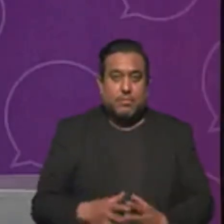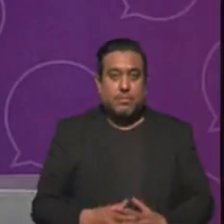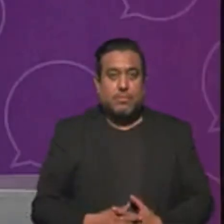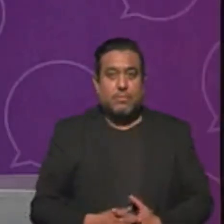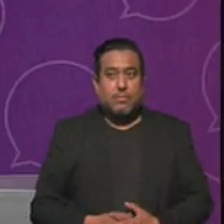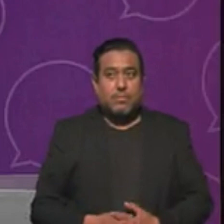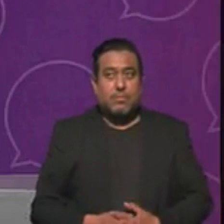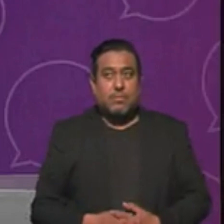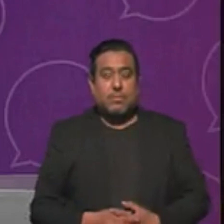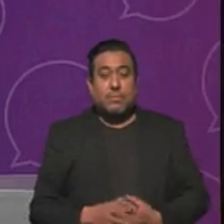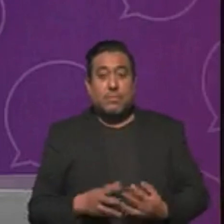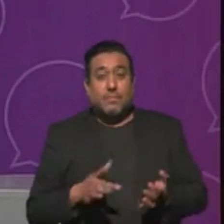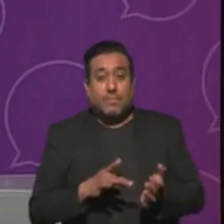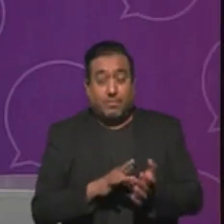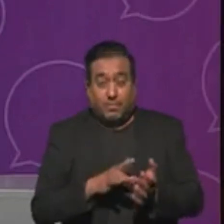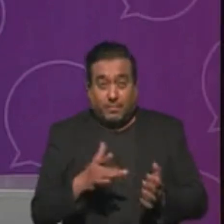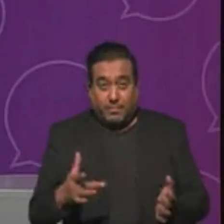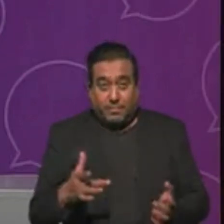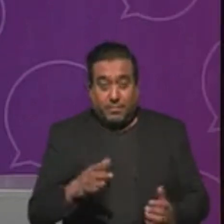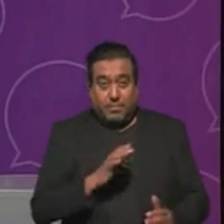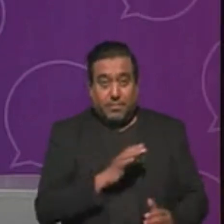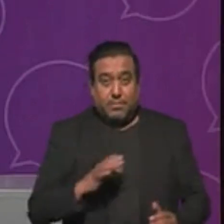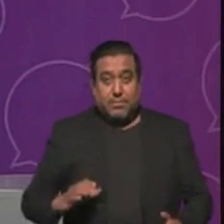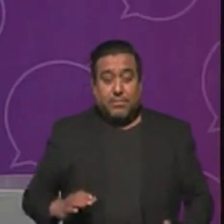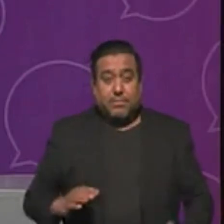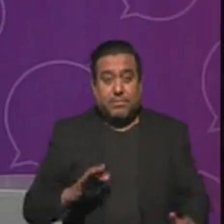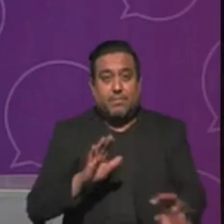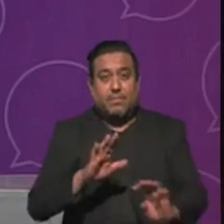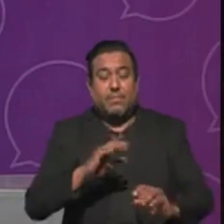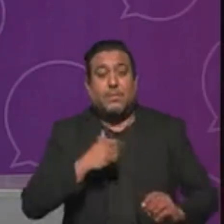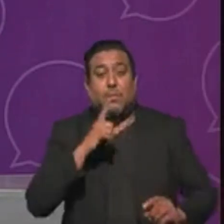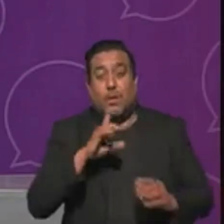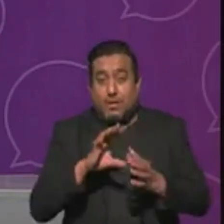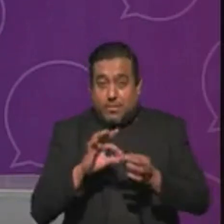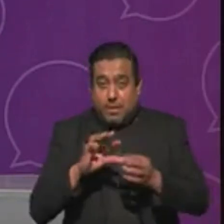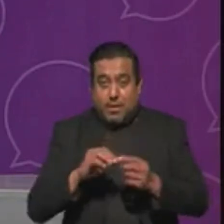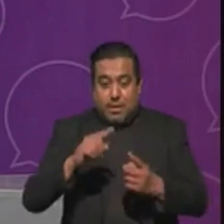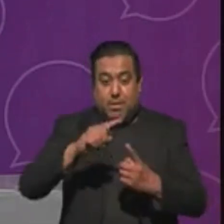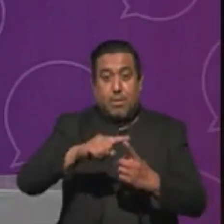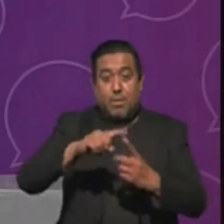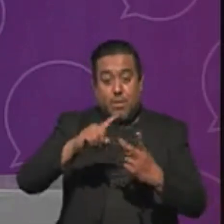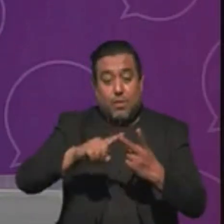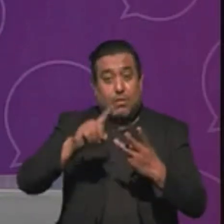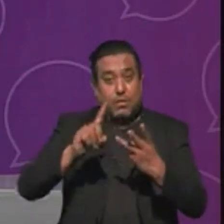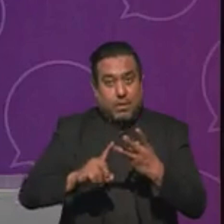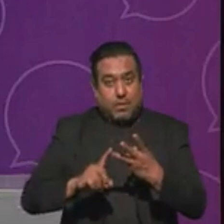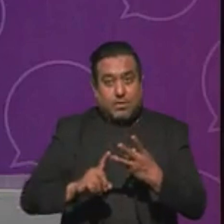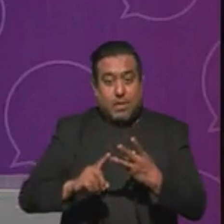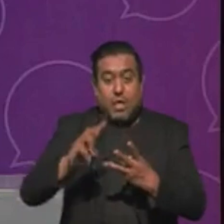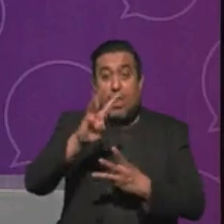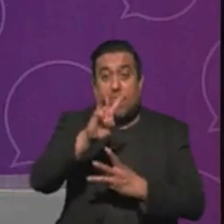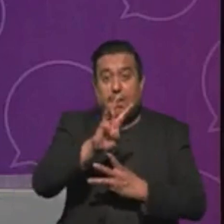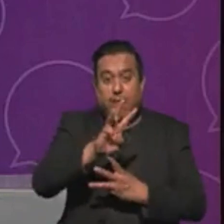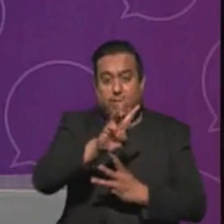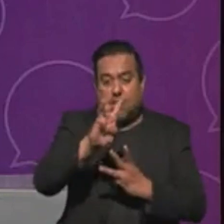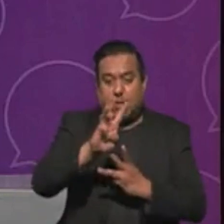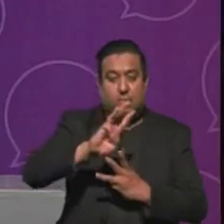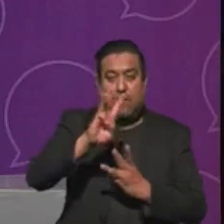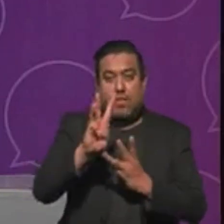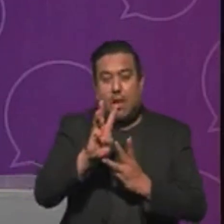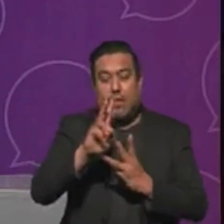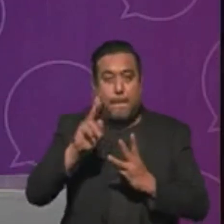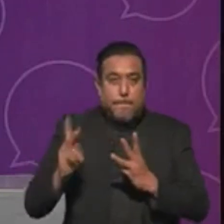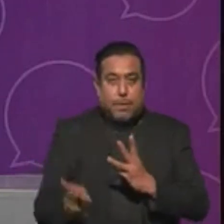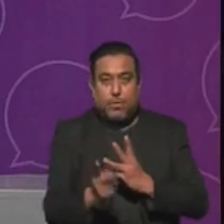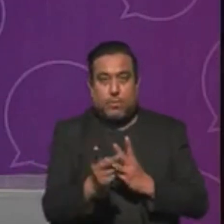gracias candidatos es importante mencionar que este debate se divide en tres segmentos y cada uno contiene